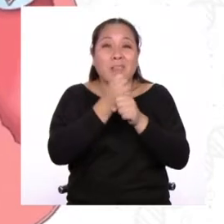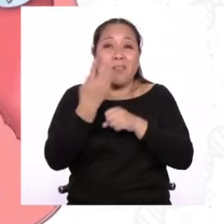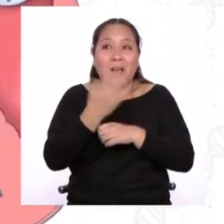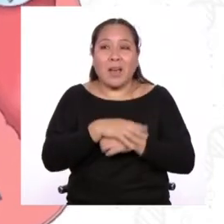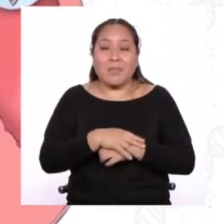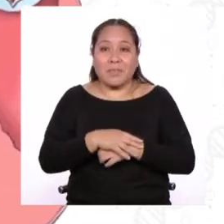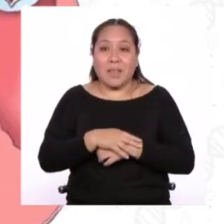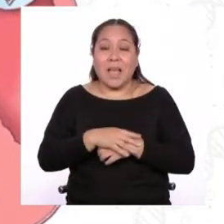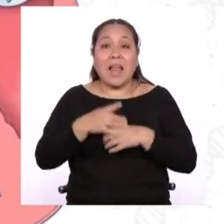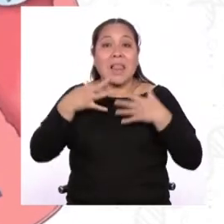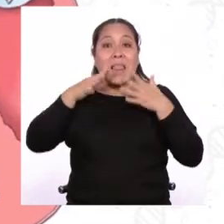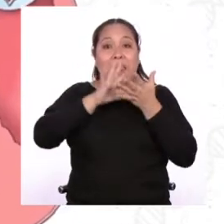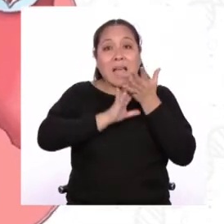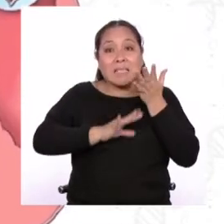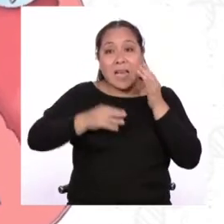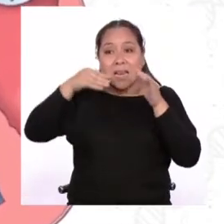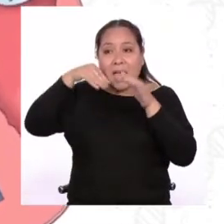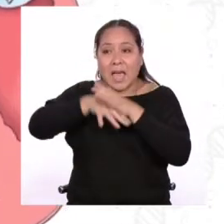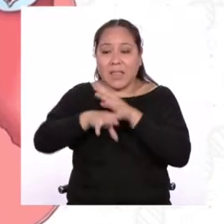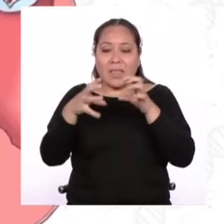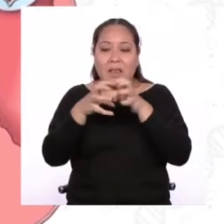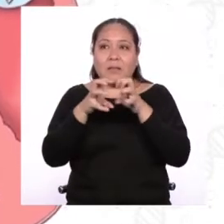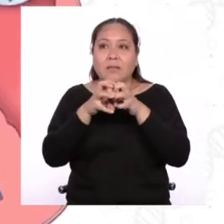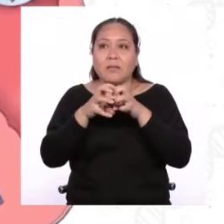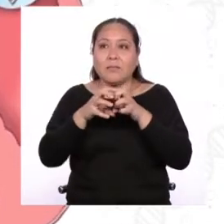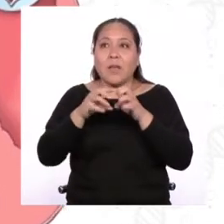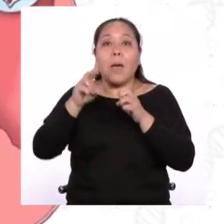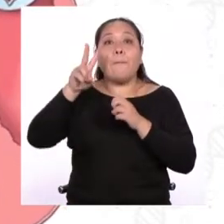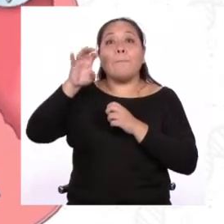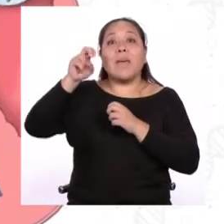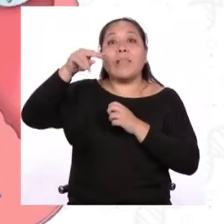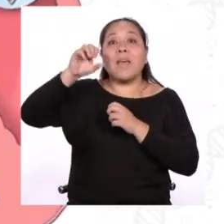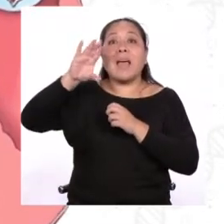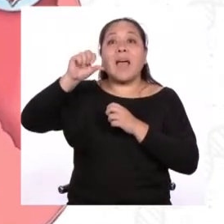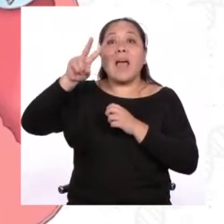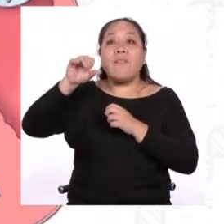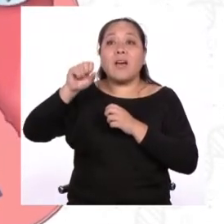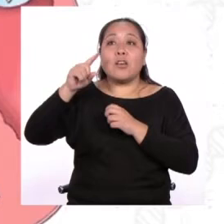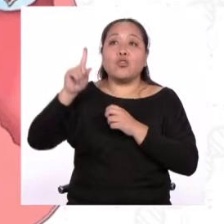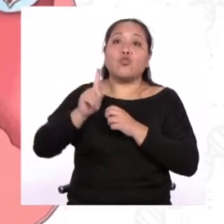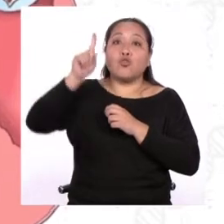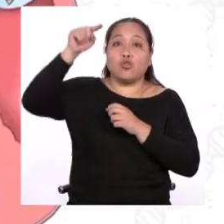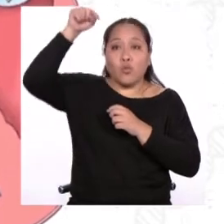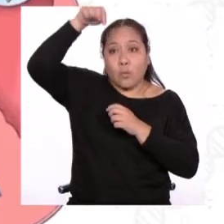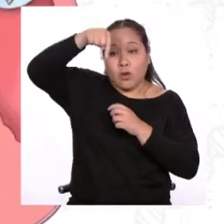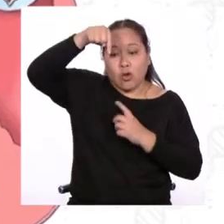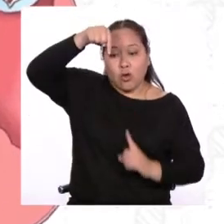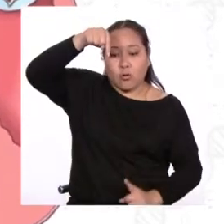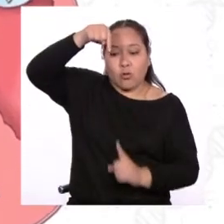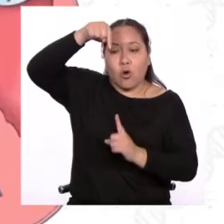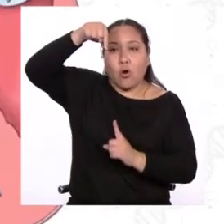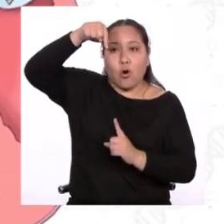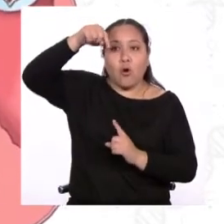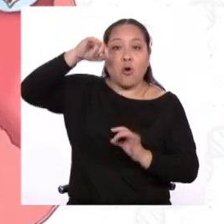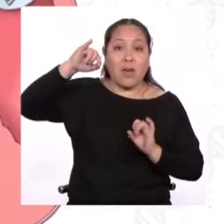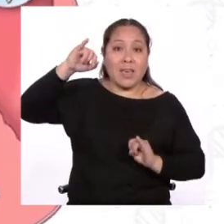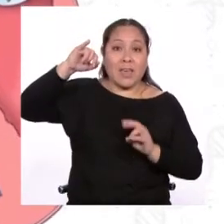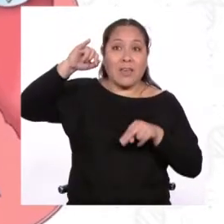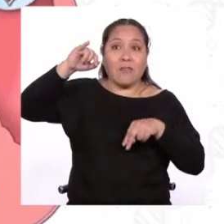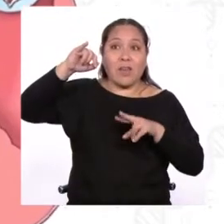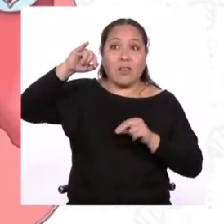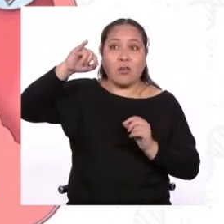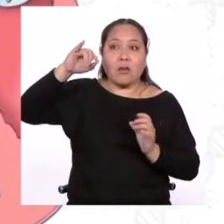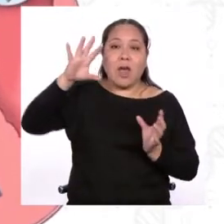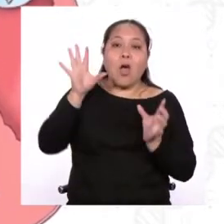La sangre ingresa al corazón usando la vena cava superior y la vena cava inferior, que están unidas a la